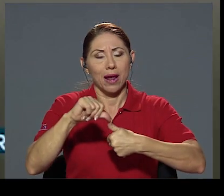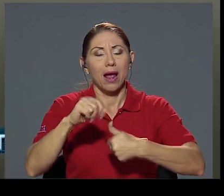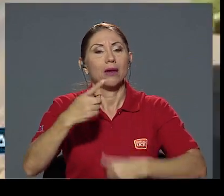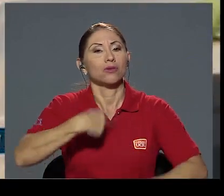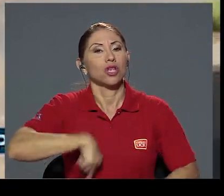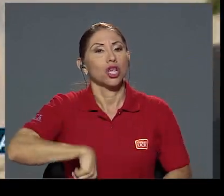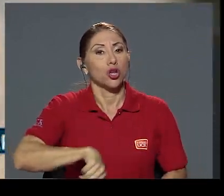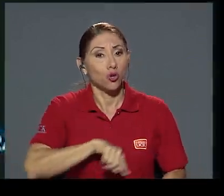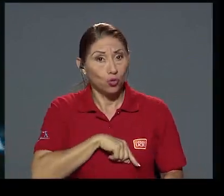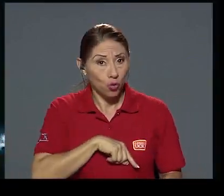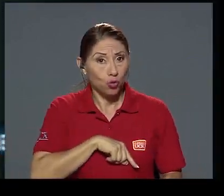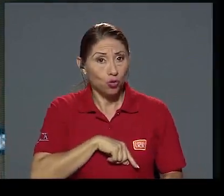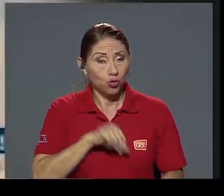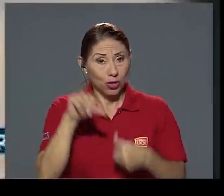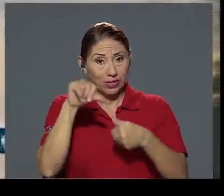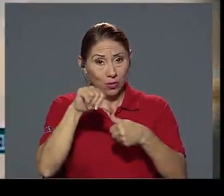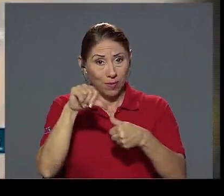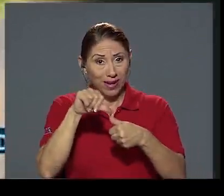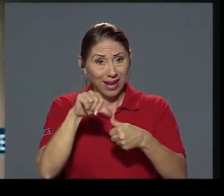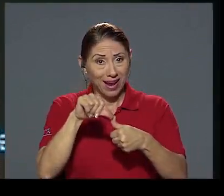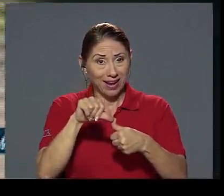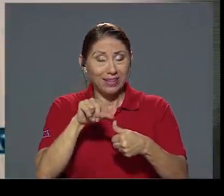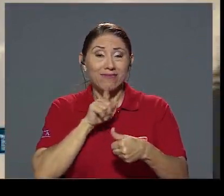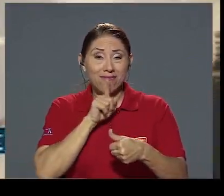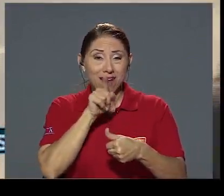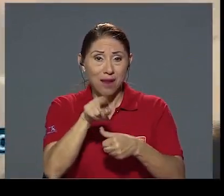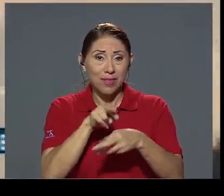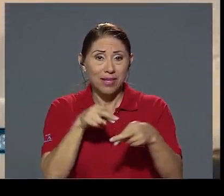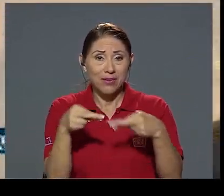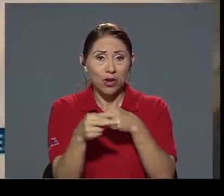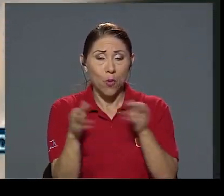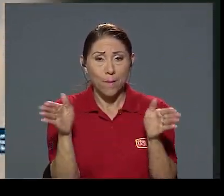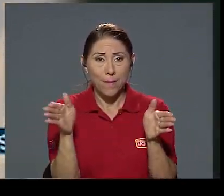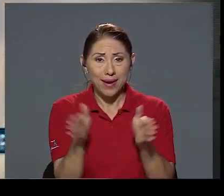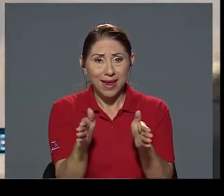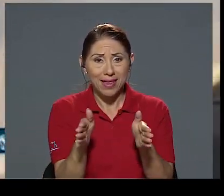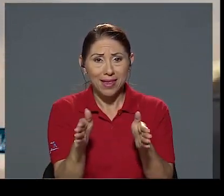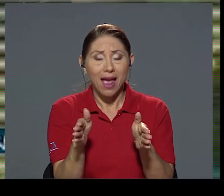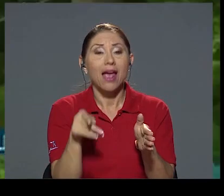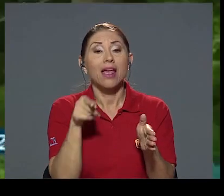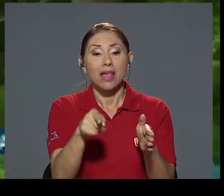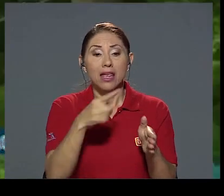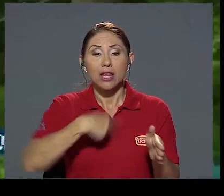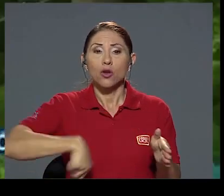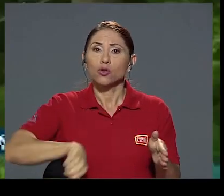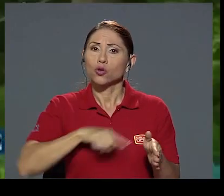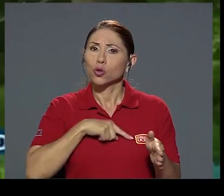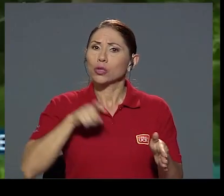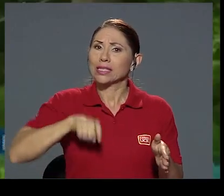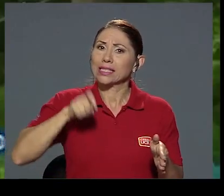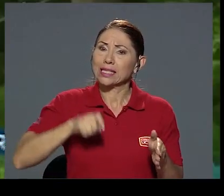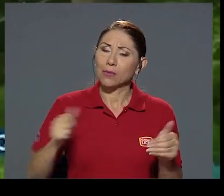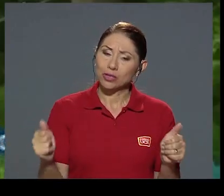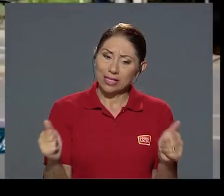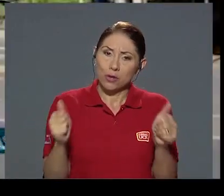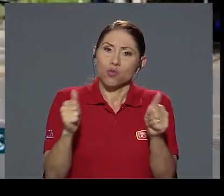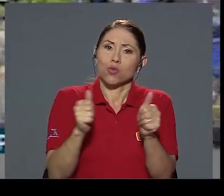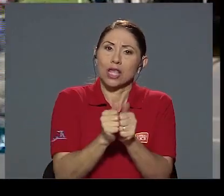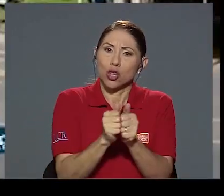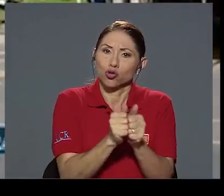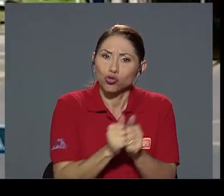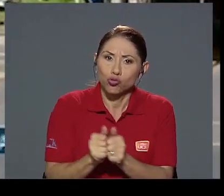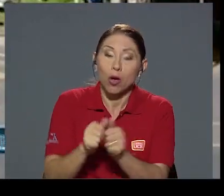realmente una región pequeña, pero que vimos la posibilidad o la necesidad de estar unidos, por ejemplo, en las negociaciones de los